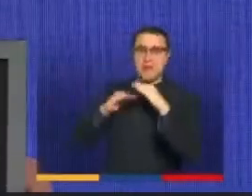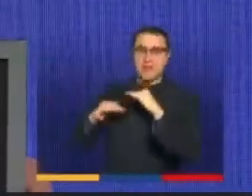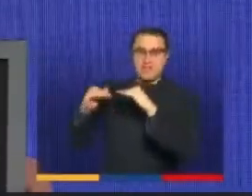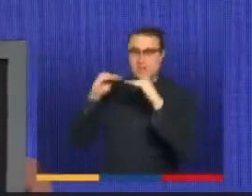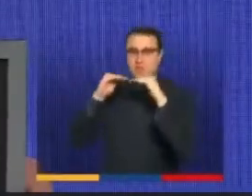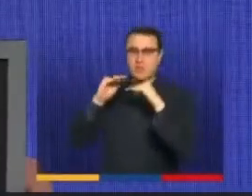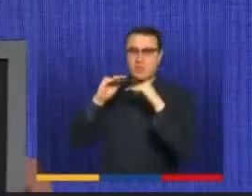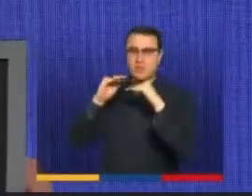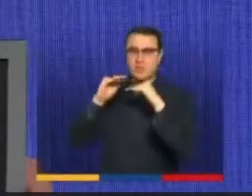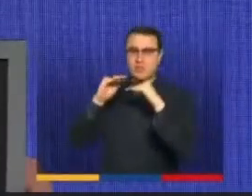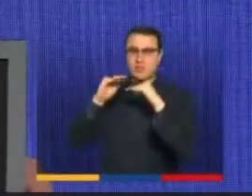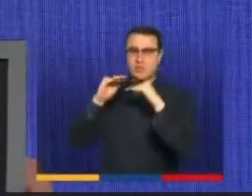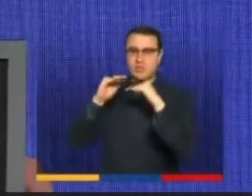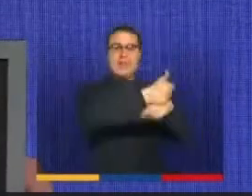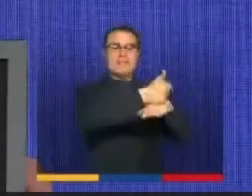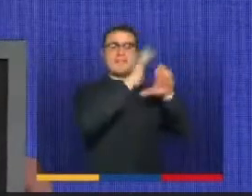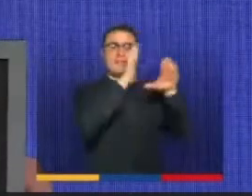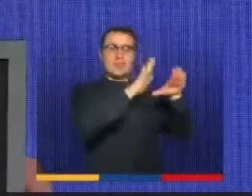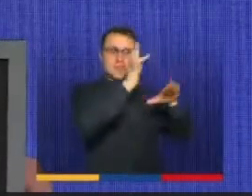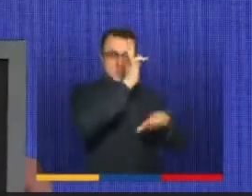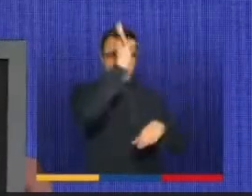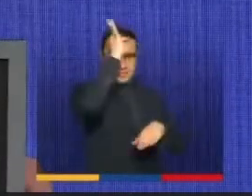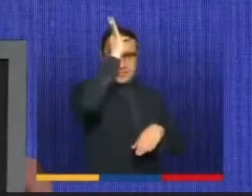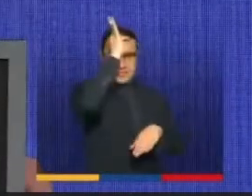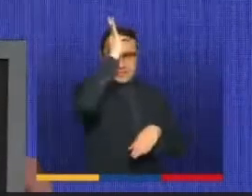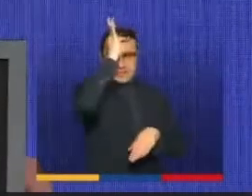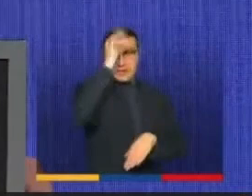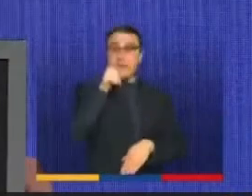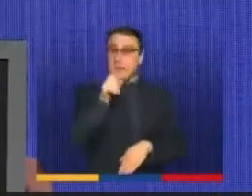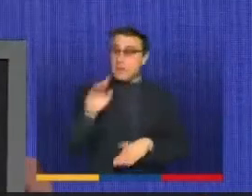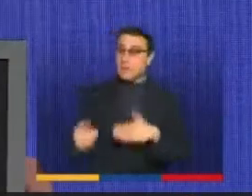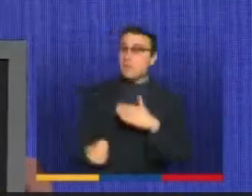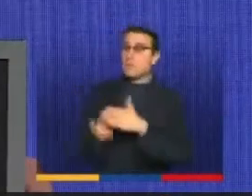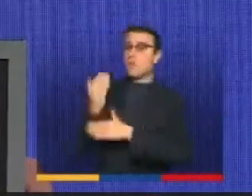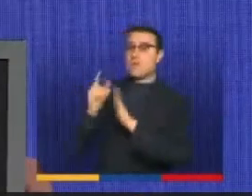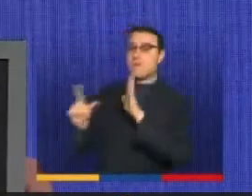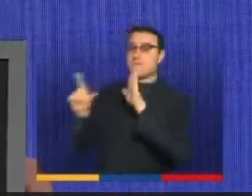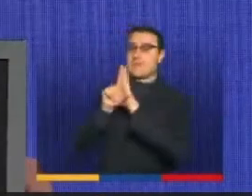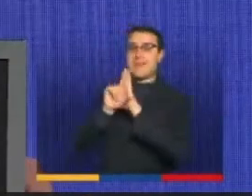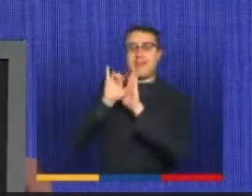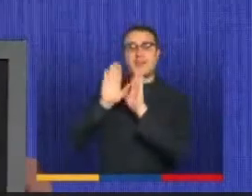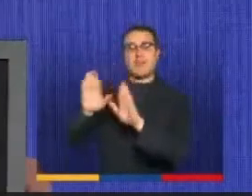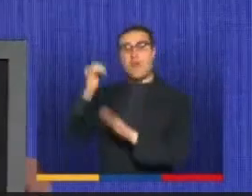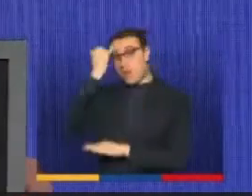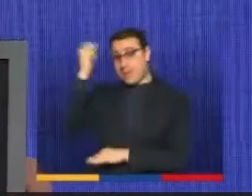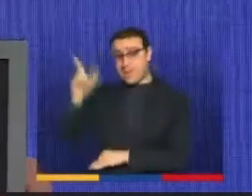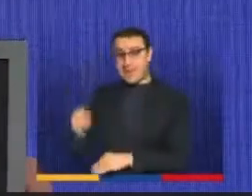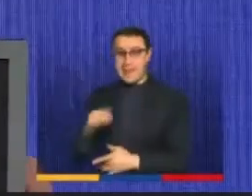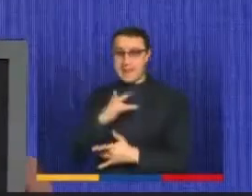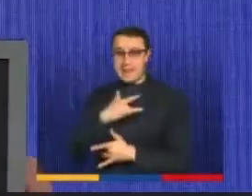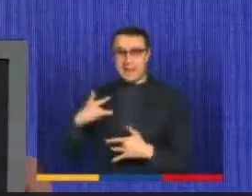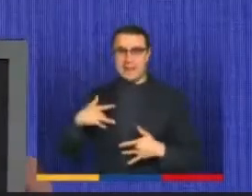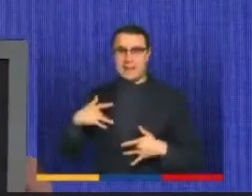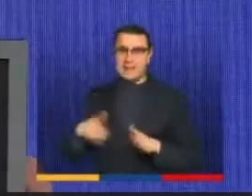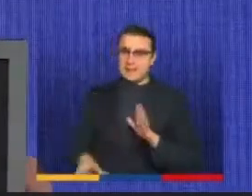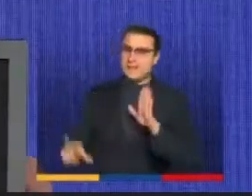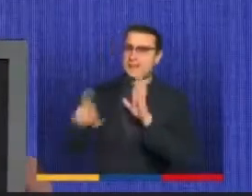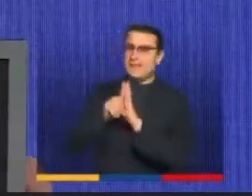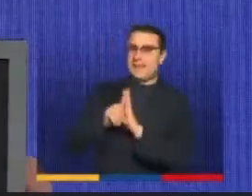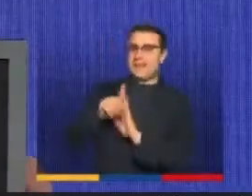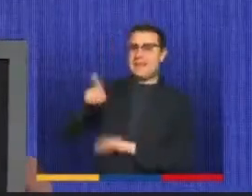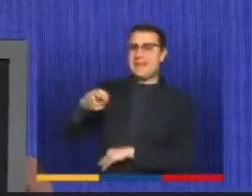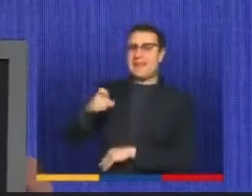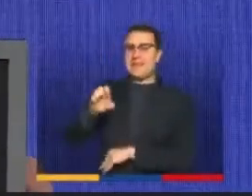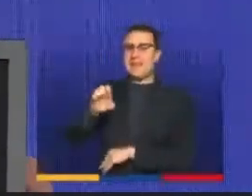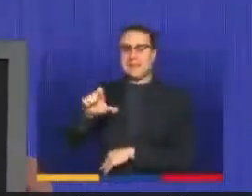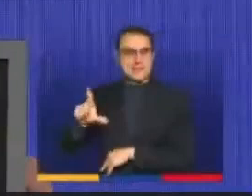socialista, era el director del hospital y él había creado la ley italiana de la salud, se llama la ley Gelli.